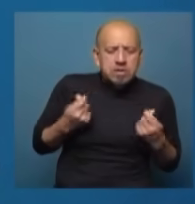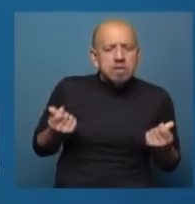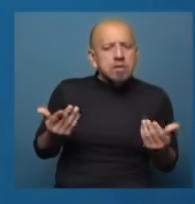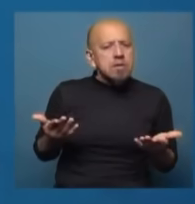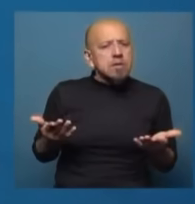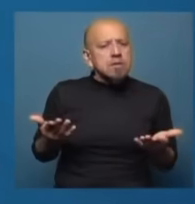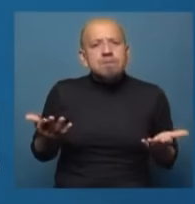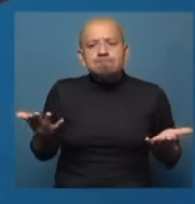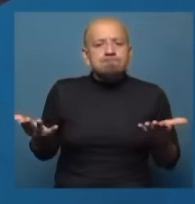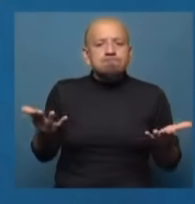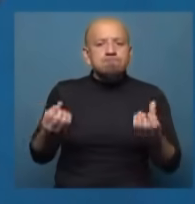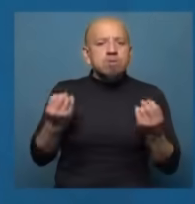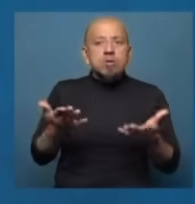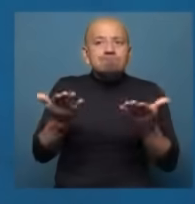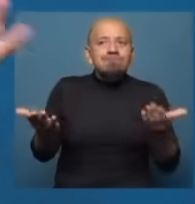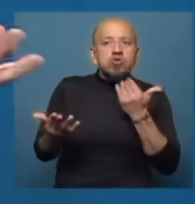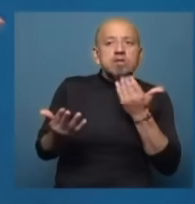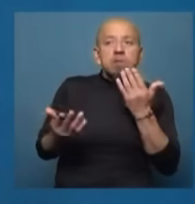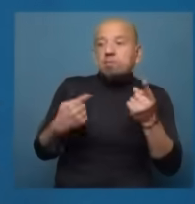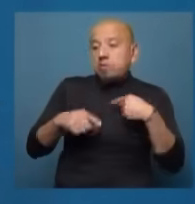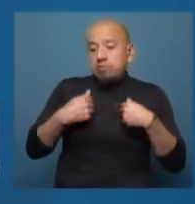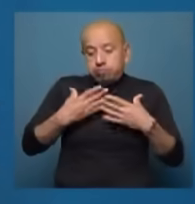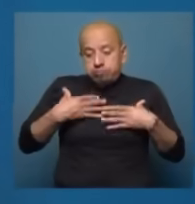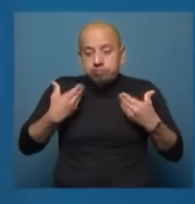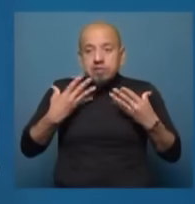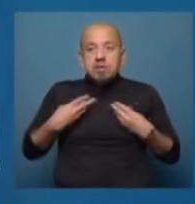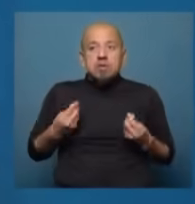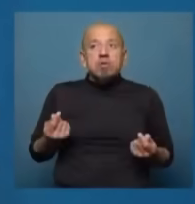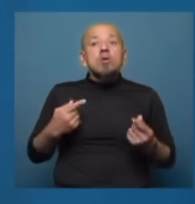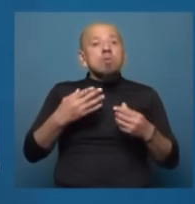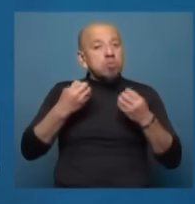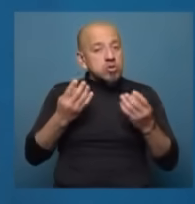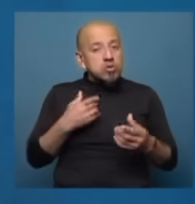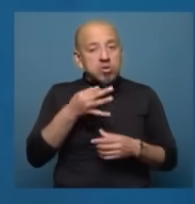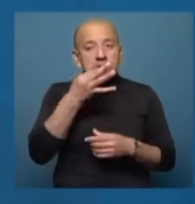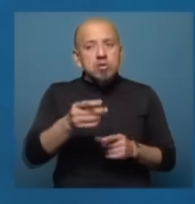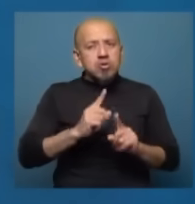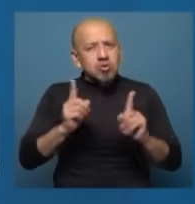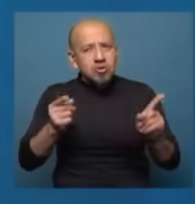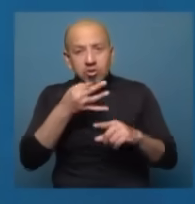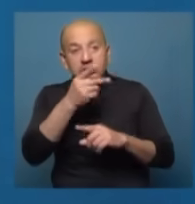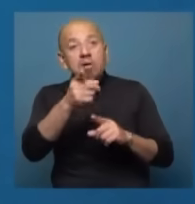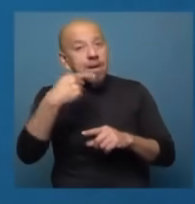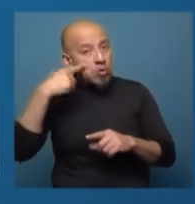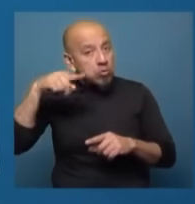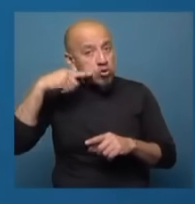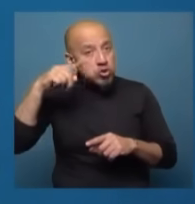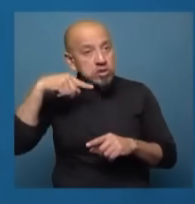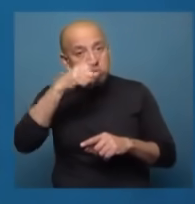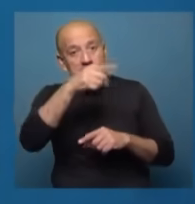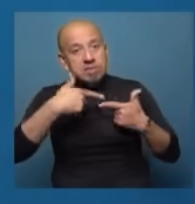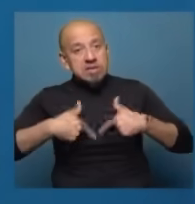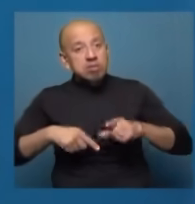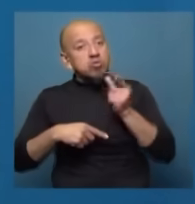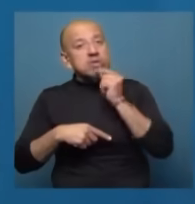sentís porque no sabes los motivos pero te está pasando yo no por eso insisto no estoy adjudicando una intención al Ministerio de